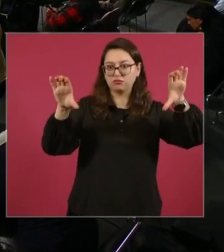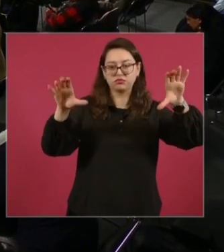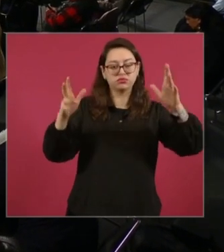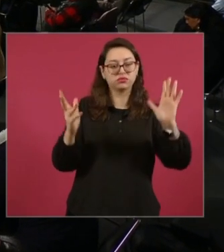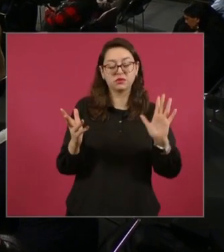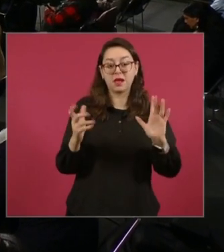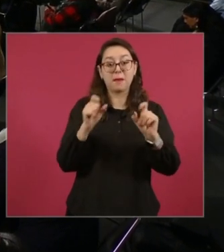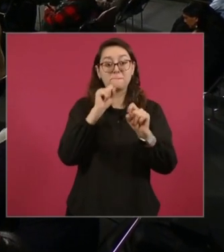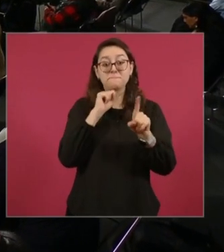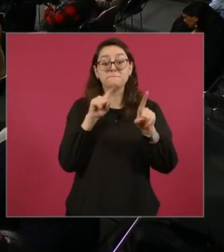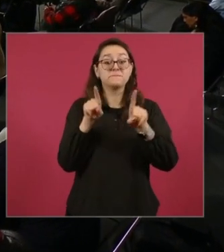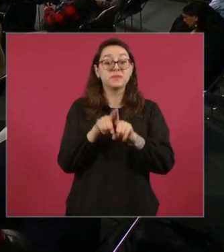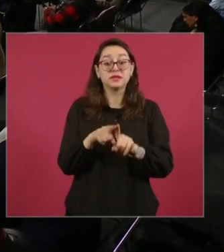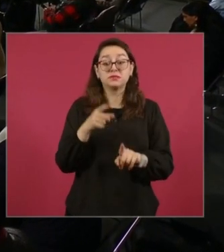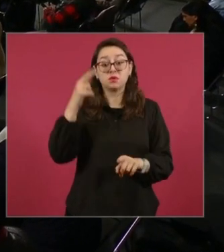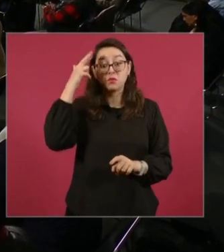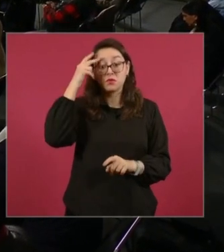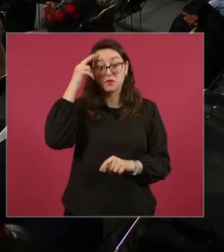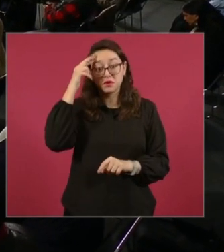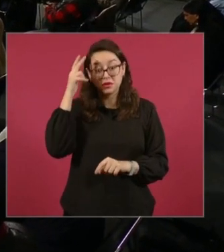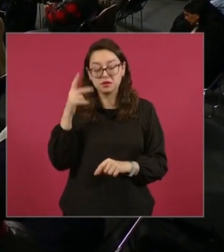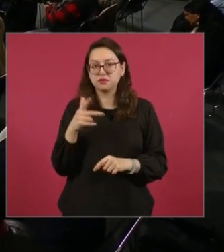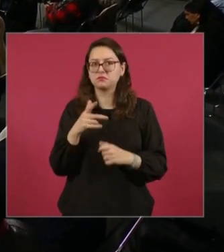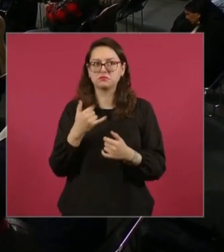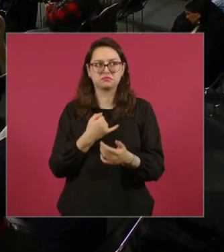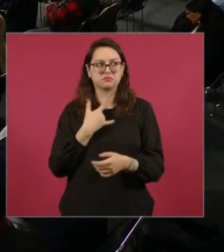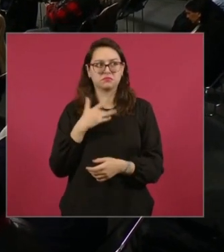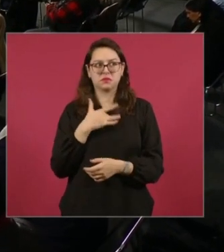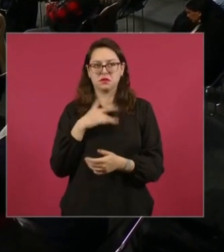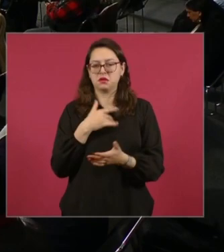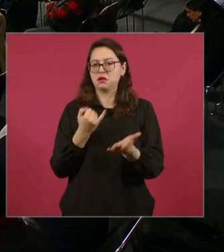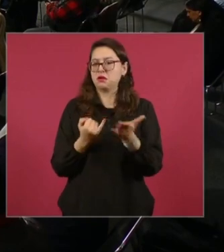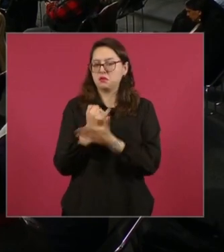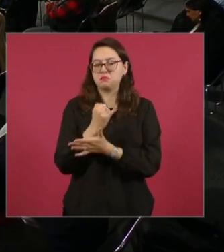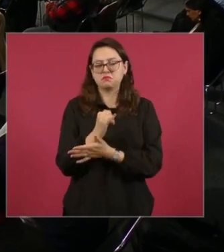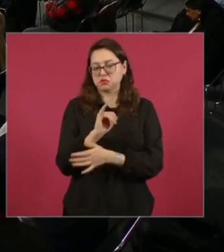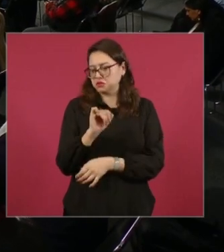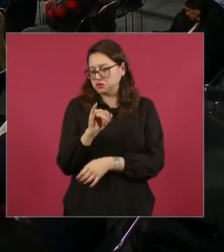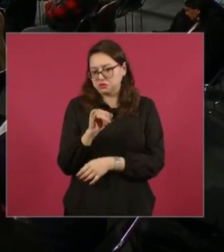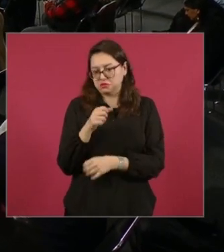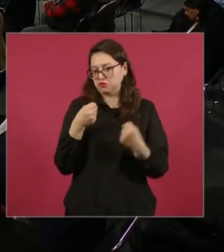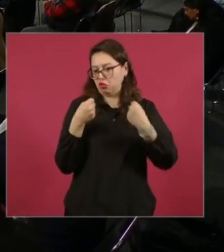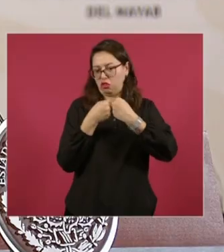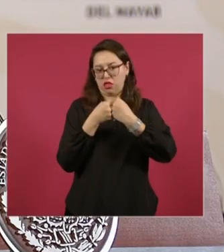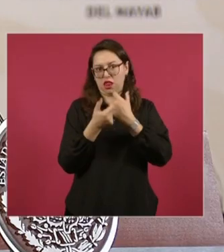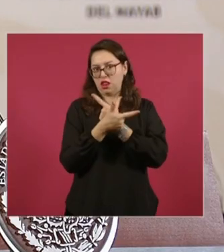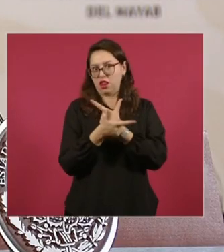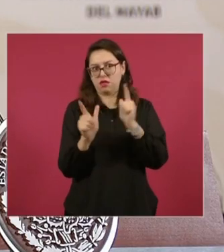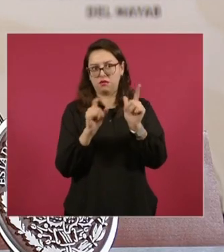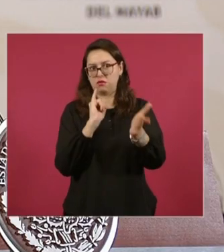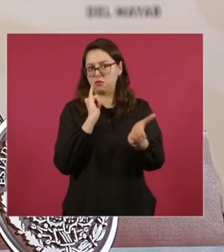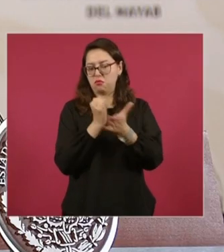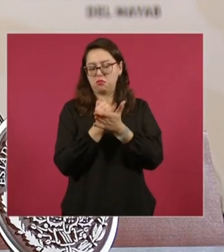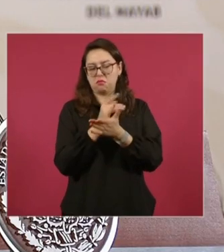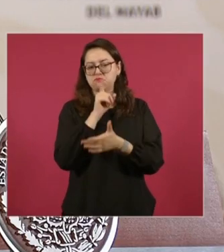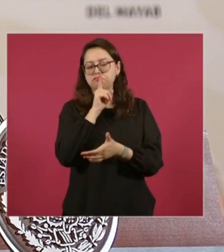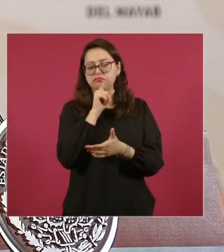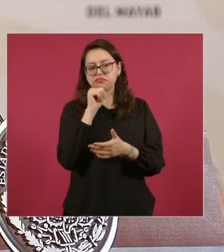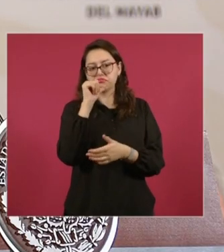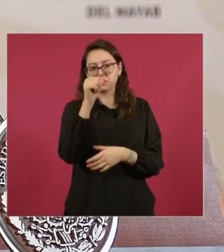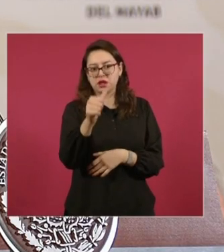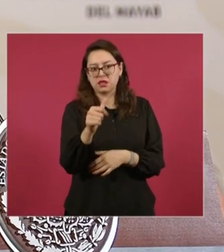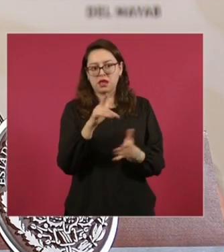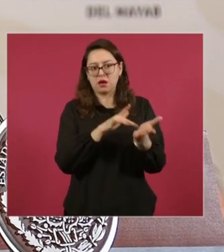un plan de frontera libre, de estímulos a las